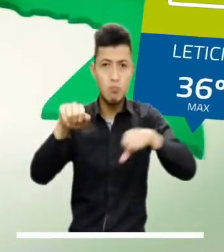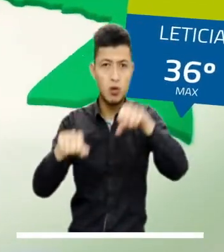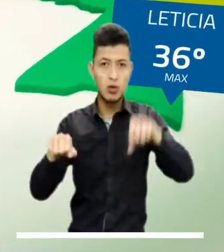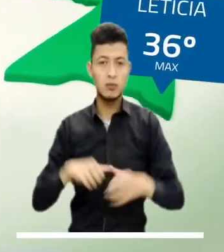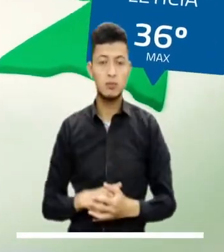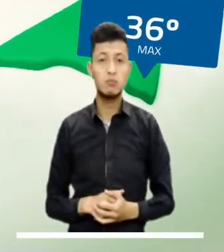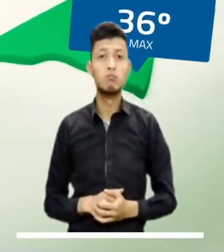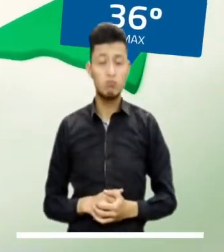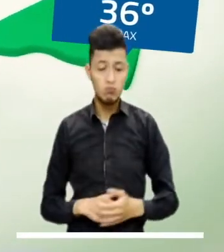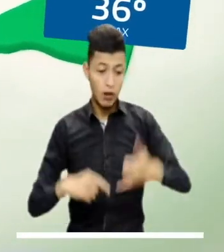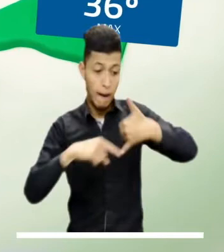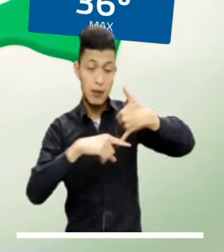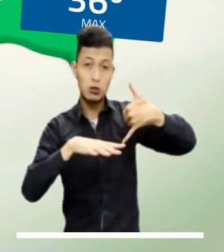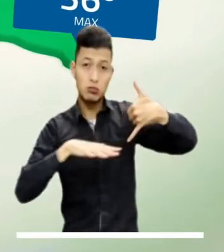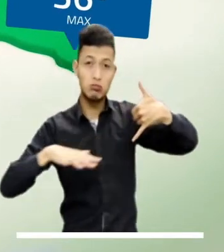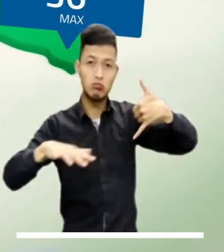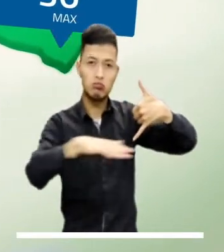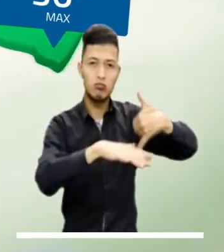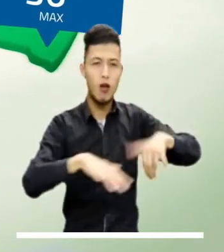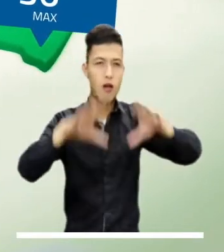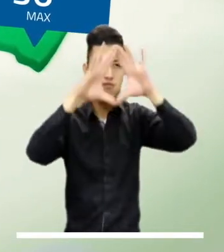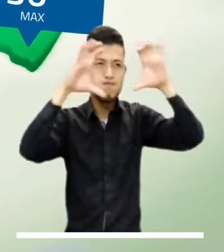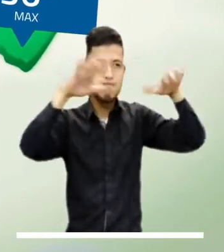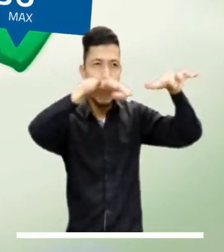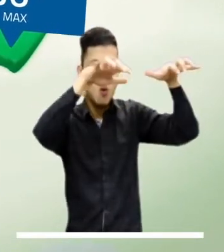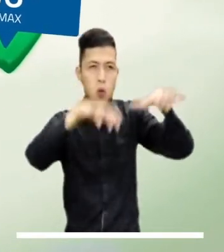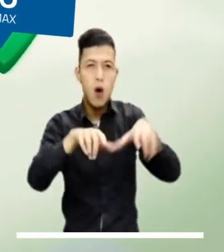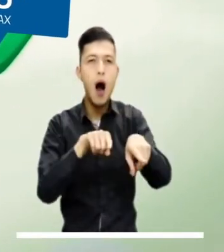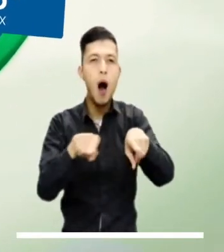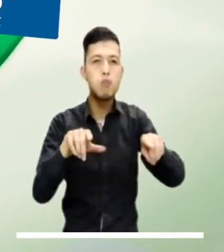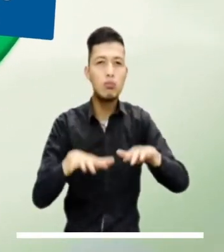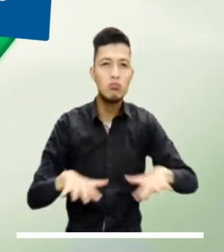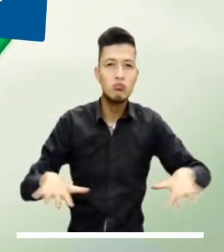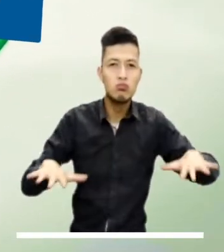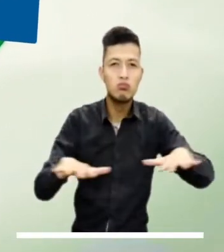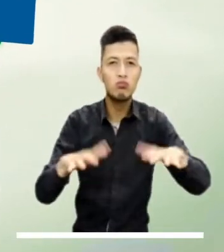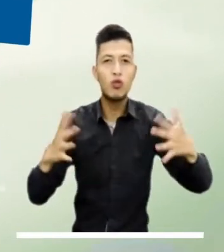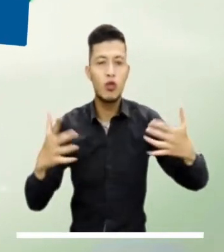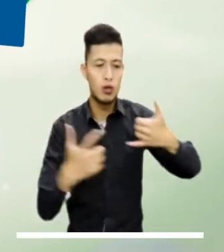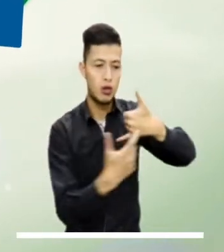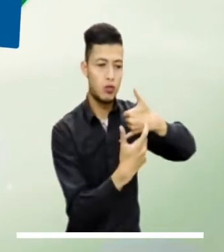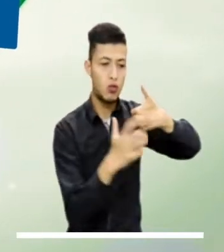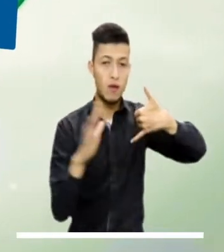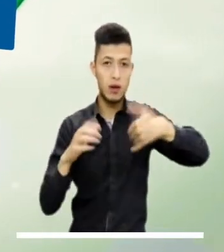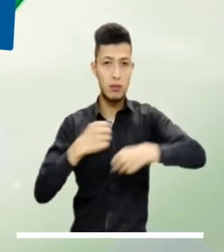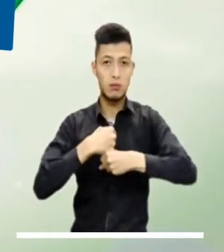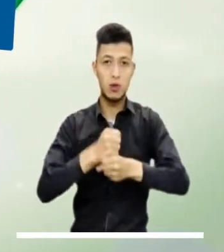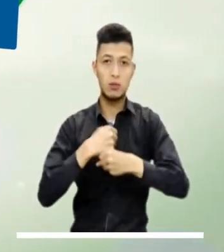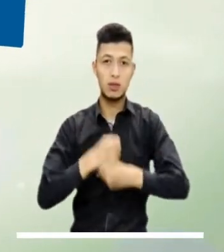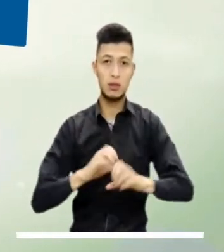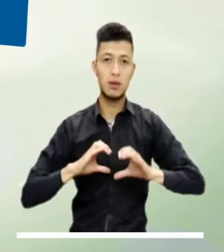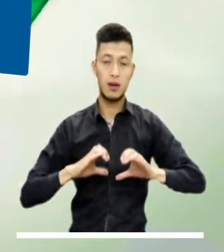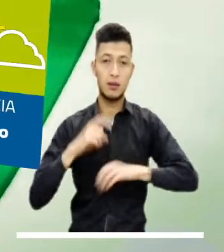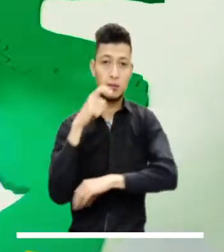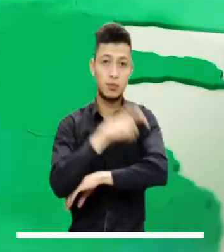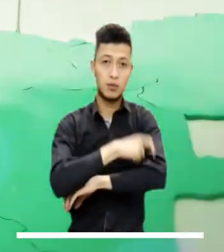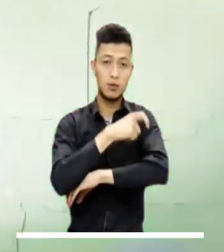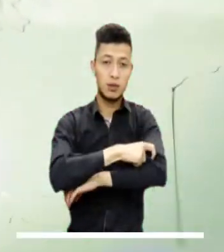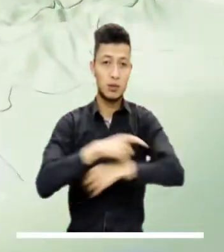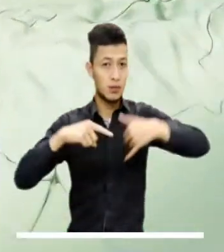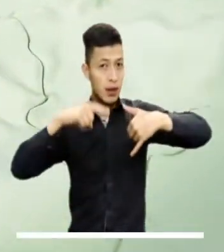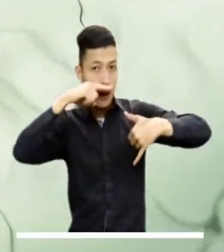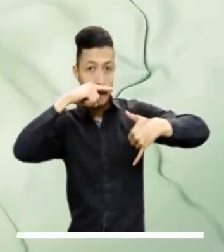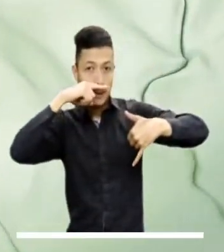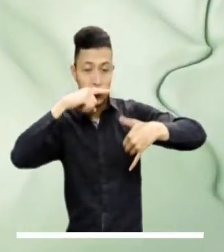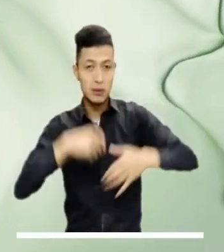nublado seguirán reinando en la Amazonía y por lo tanto se esperan precipitaciones en Guaviare, Baupés, Caquetá, Putumayo